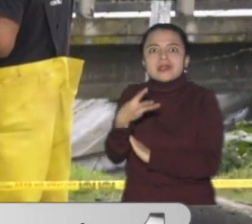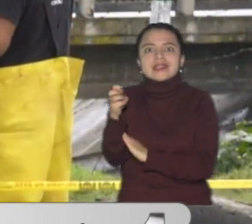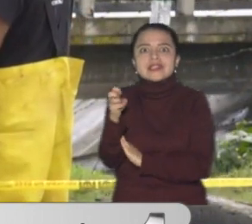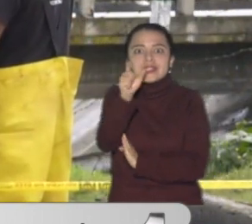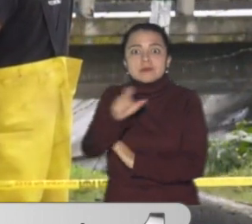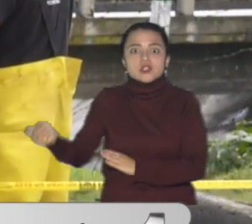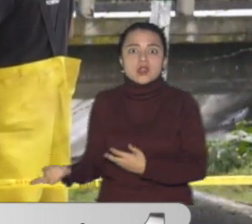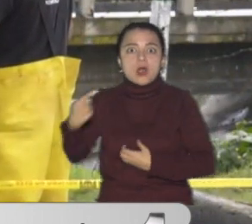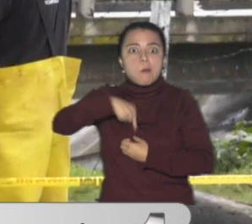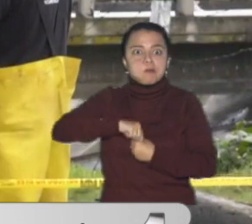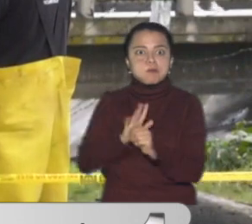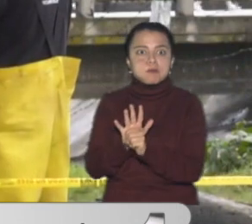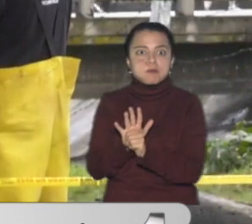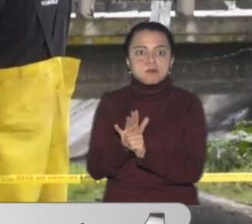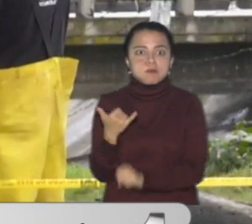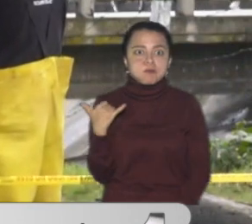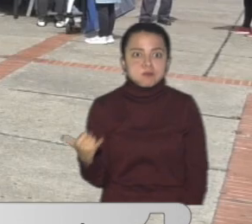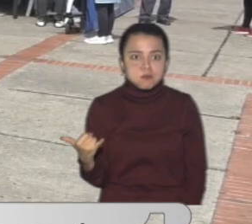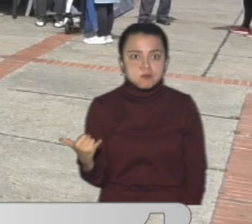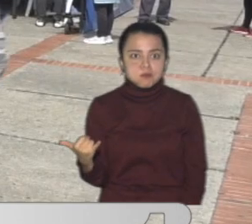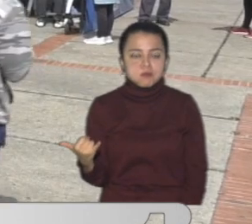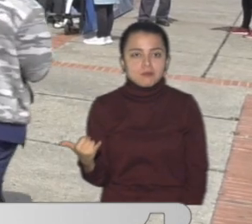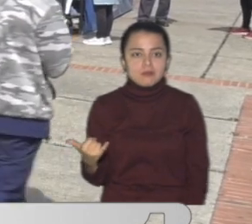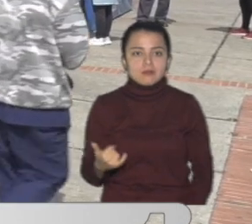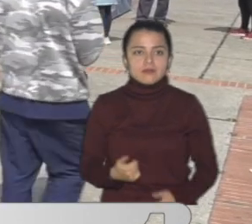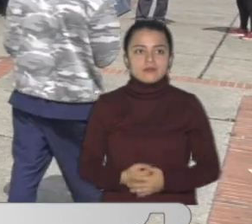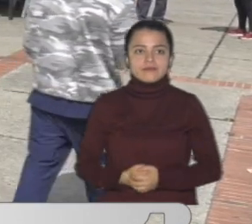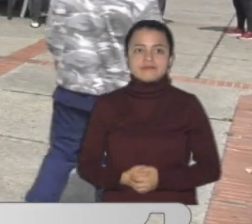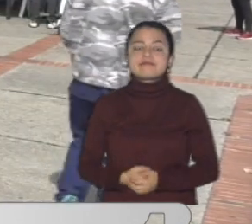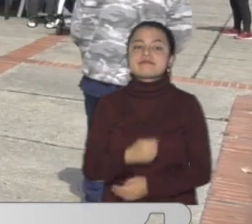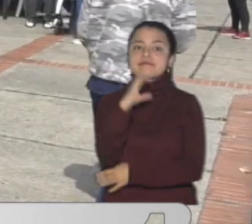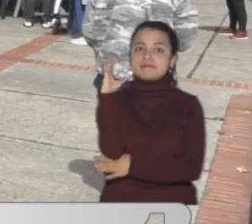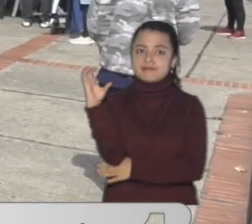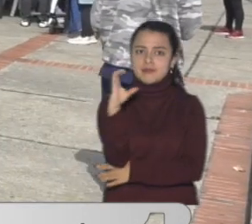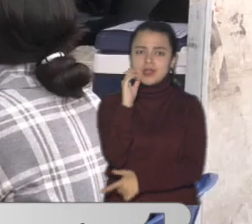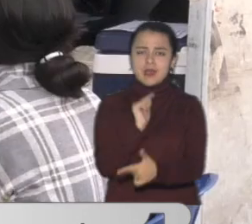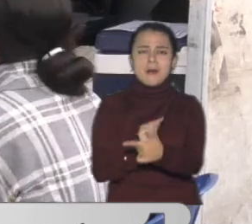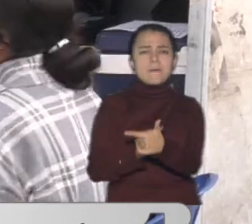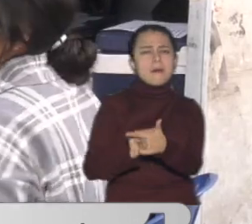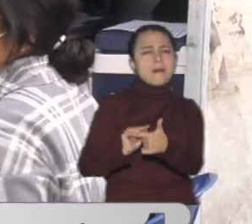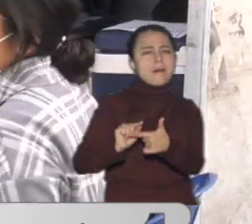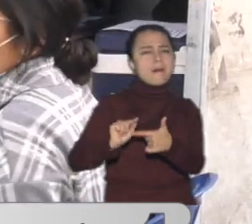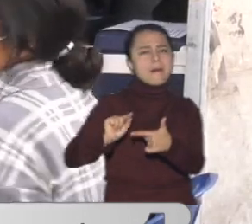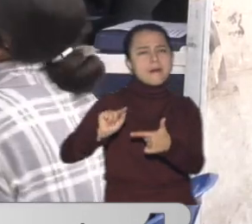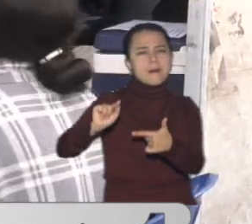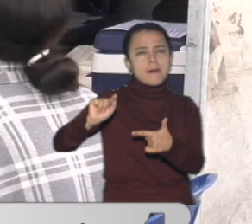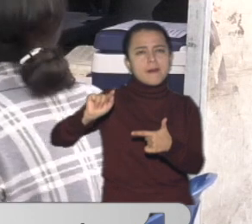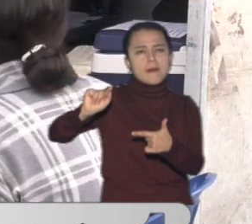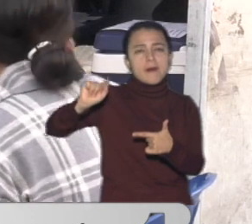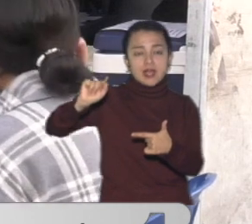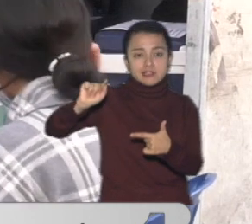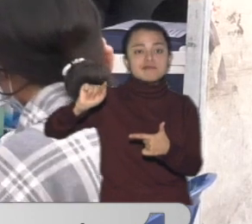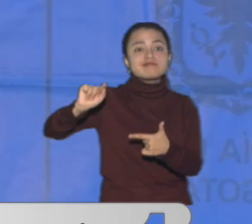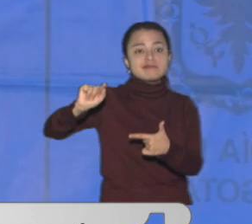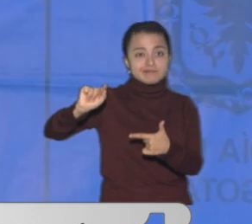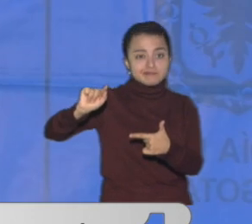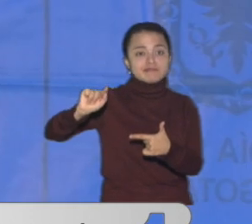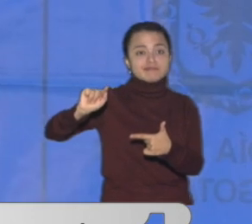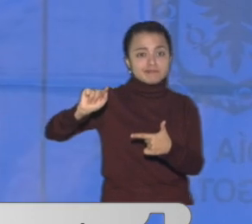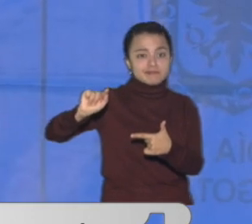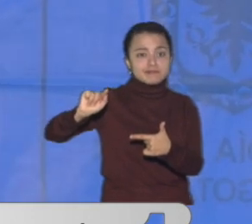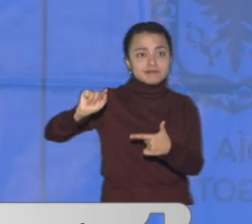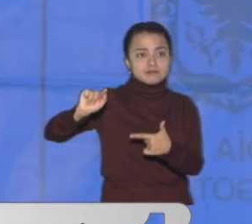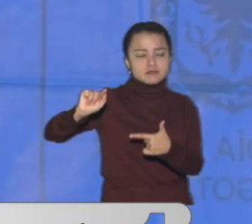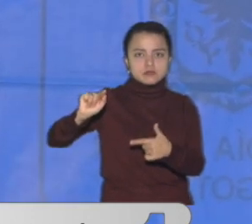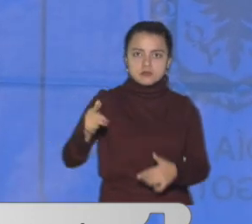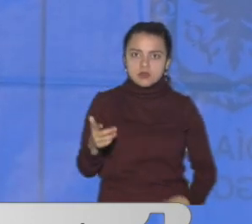2.300 portadores de este virus. Colombia registra un incremento en casos de COVID-19. La capital, que de hecho atraviesa un